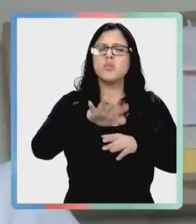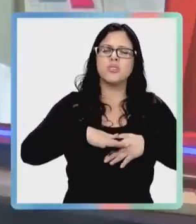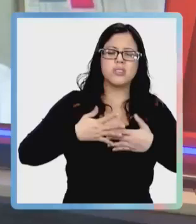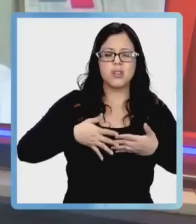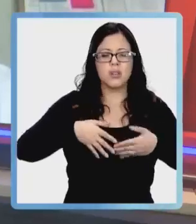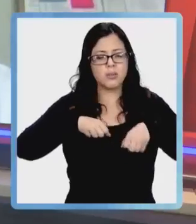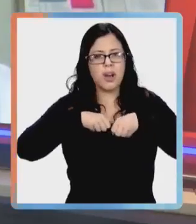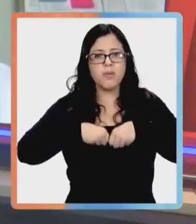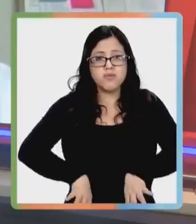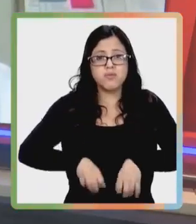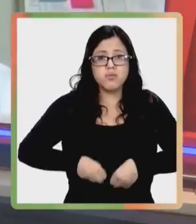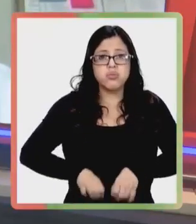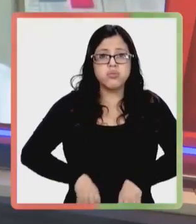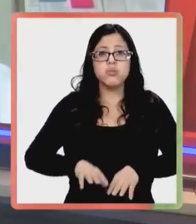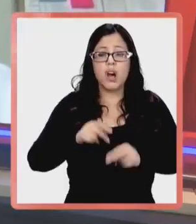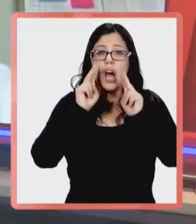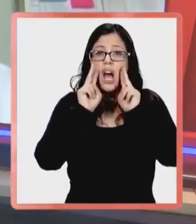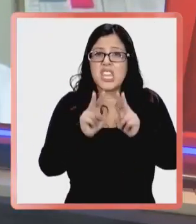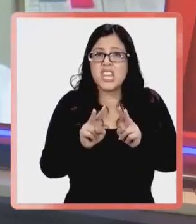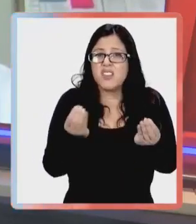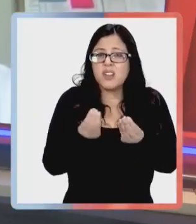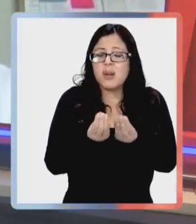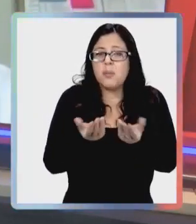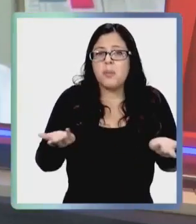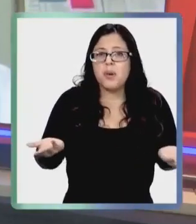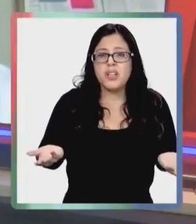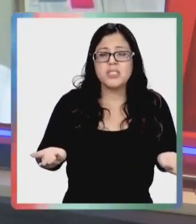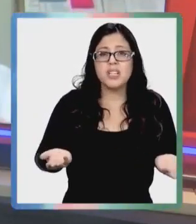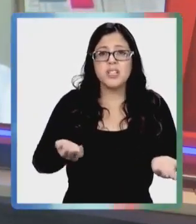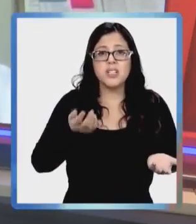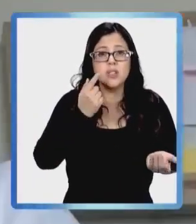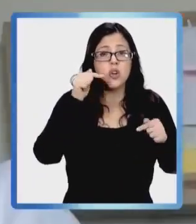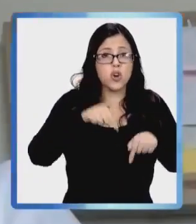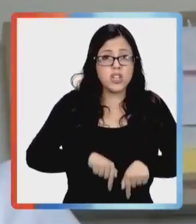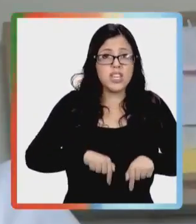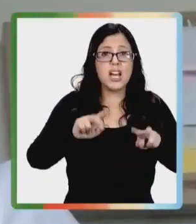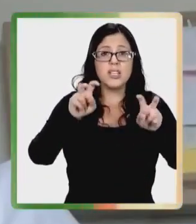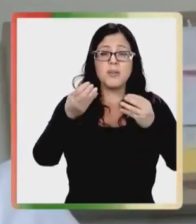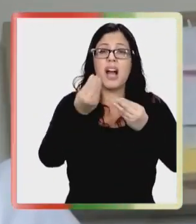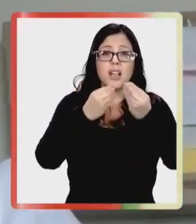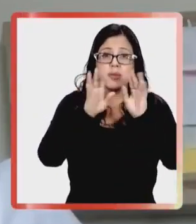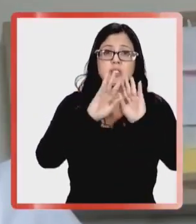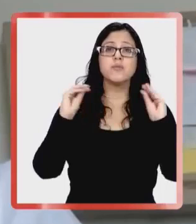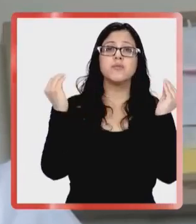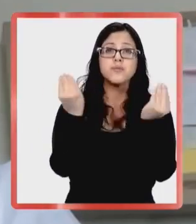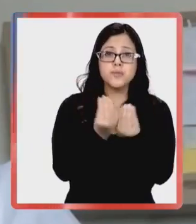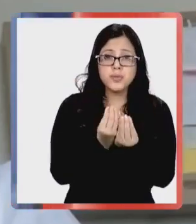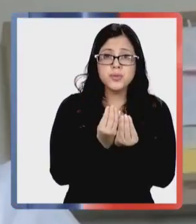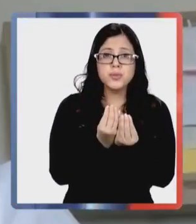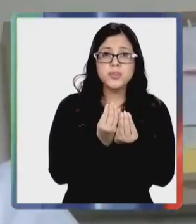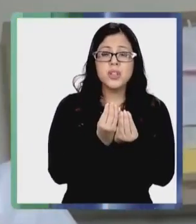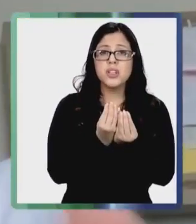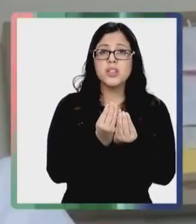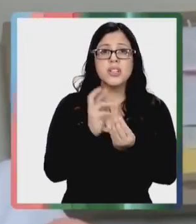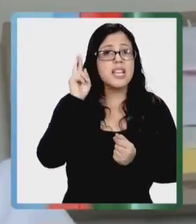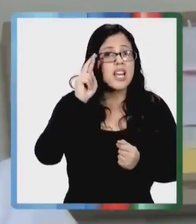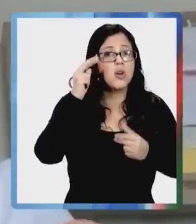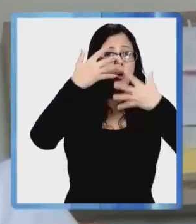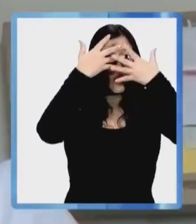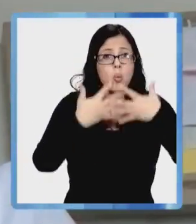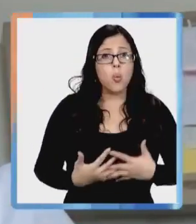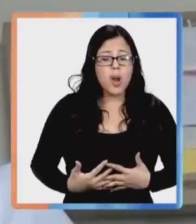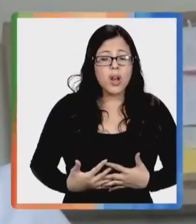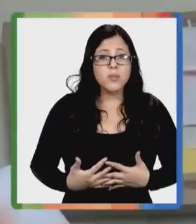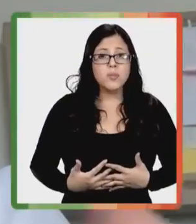habrá que ver cuáles son las cosas que están de desmedro. Yo diría, alimentación completa, hidratación, buena hidratación. Hay que recordar que